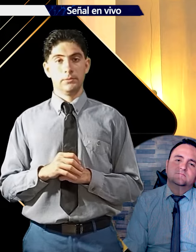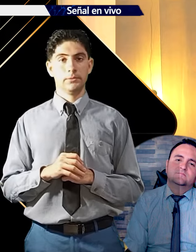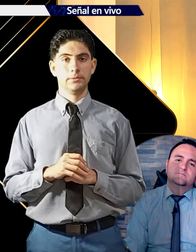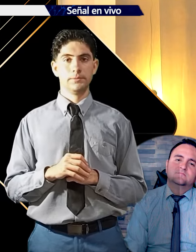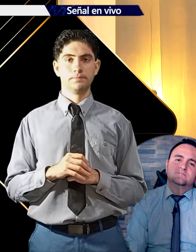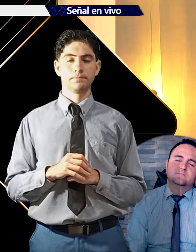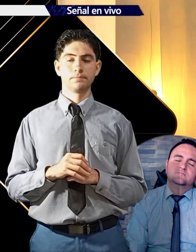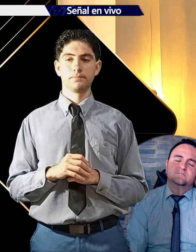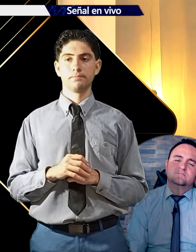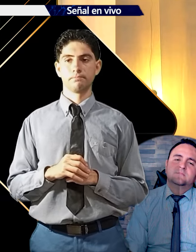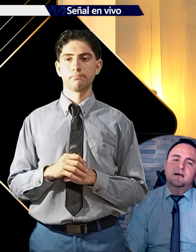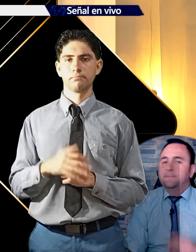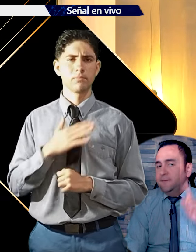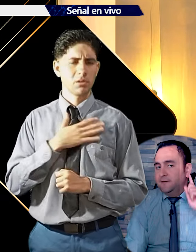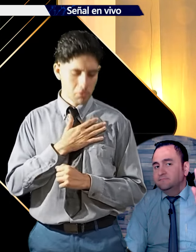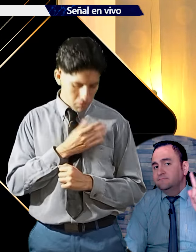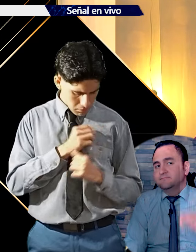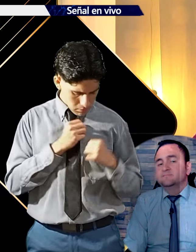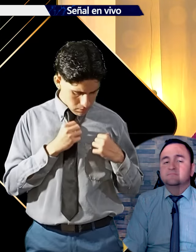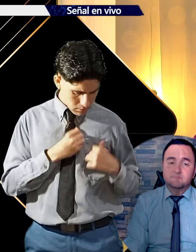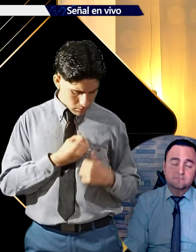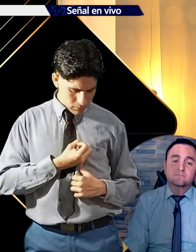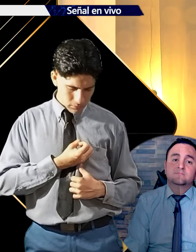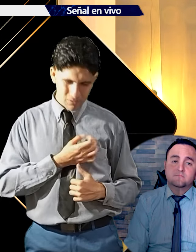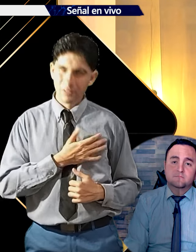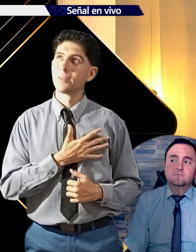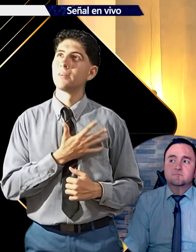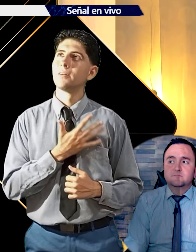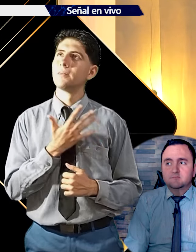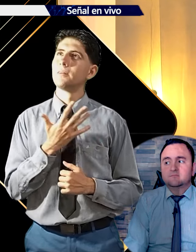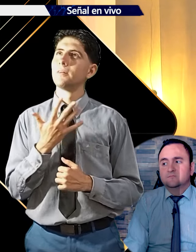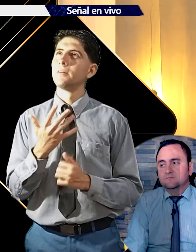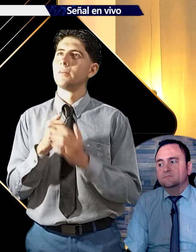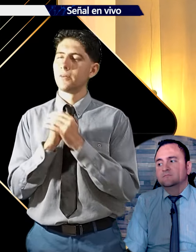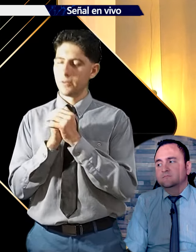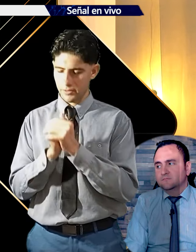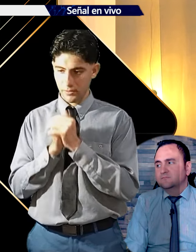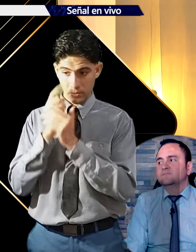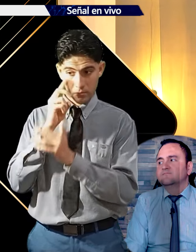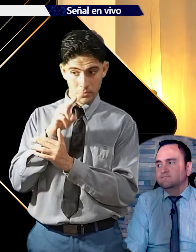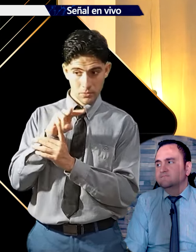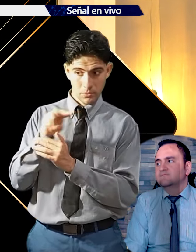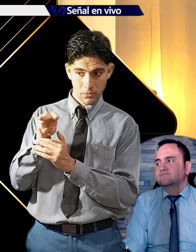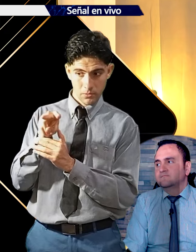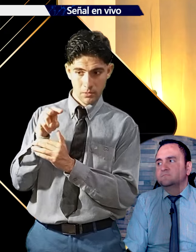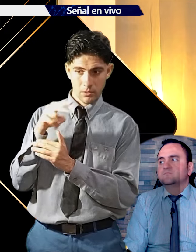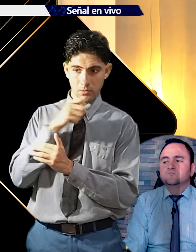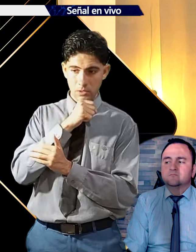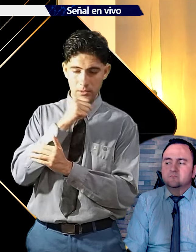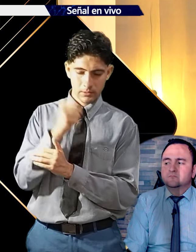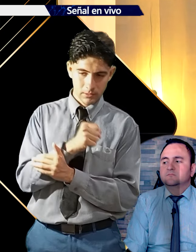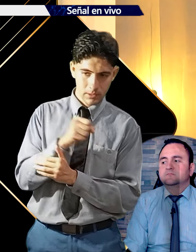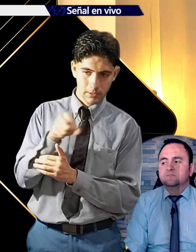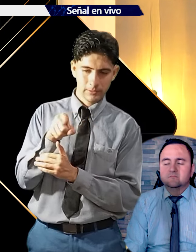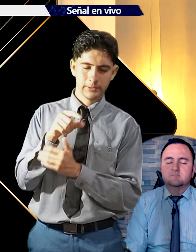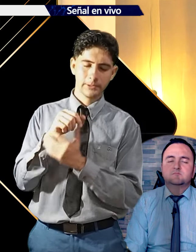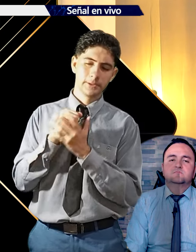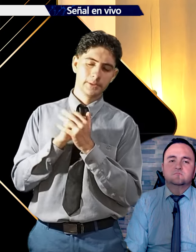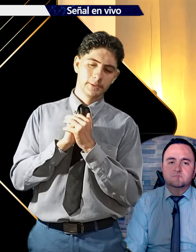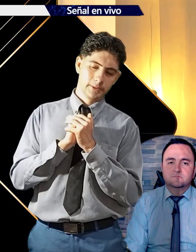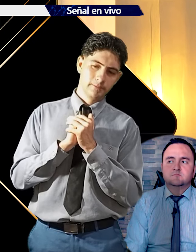nosotros, ¿por qué llegamos tarde? O sea, nadie nos decía, era algo que nacía en el corazón, porque había un anciano que estaba